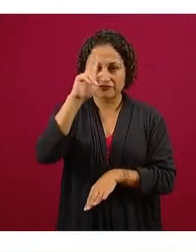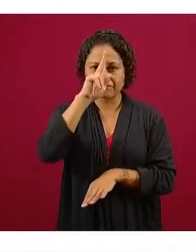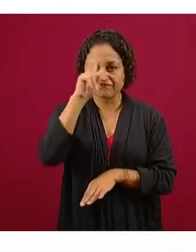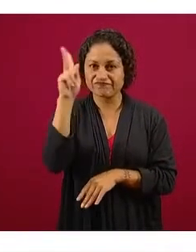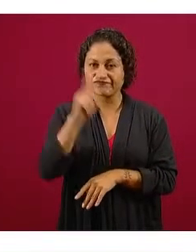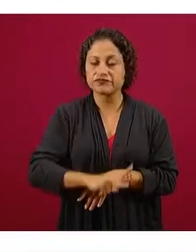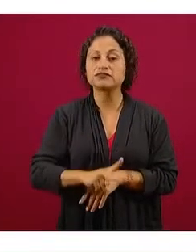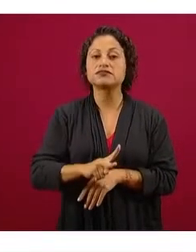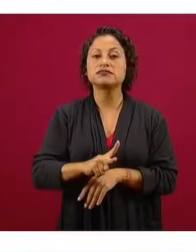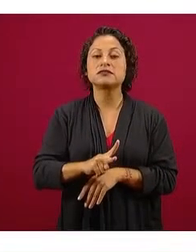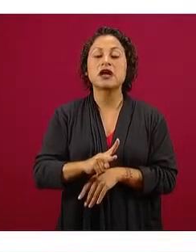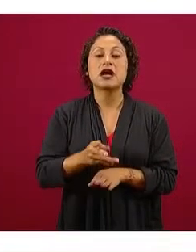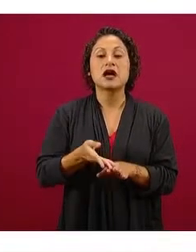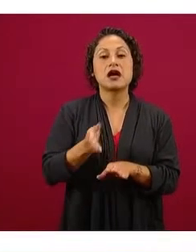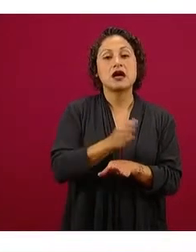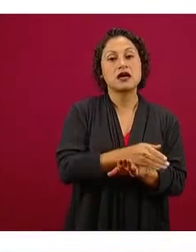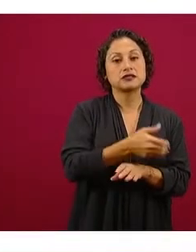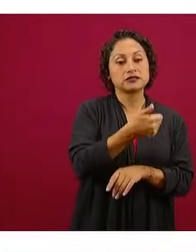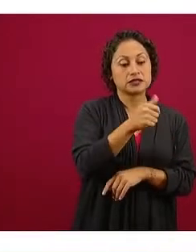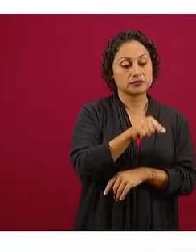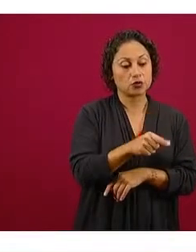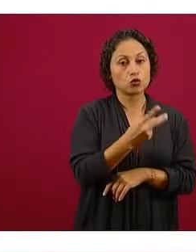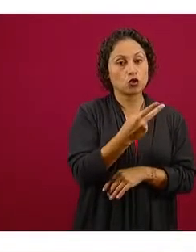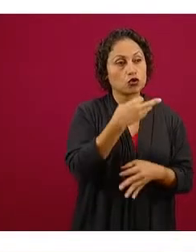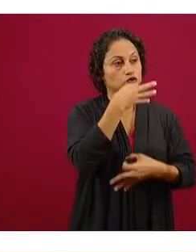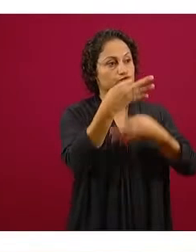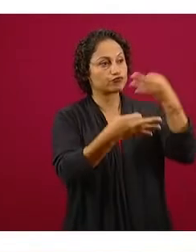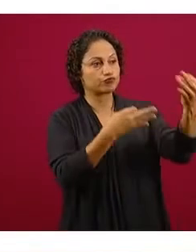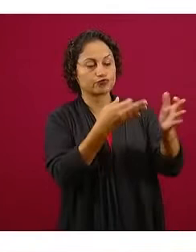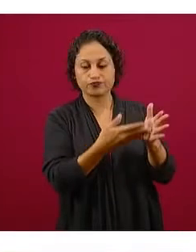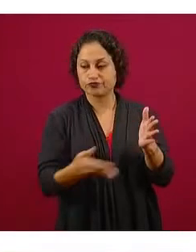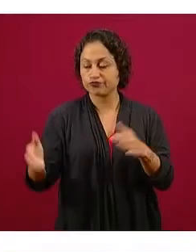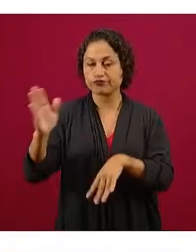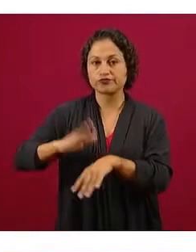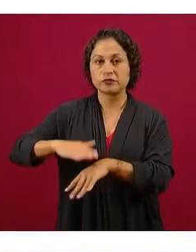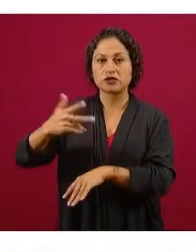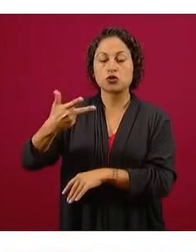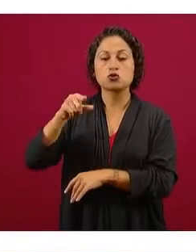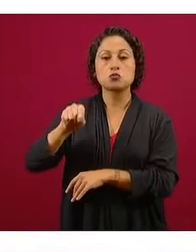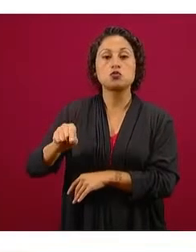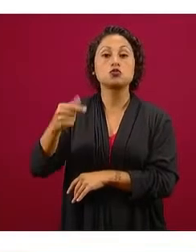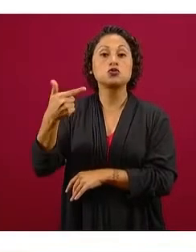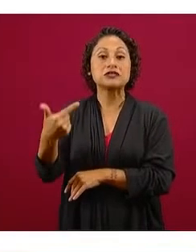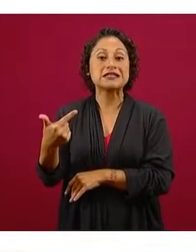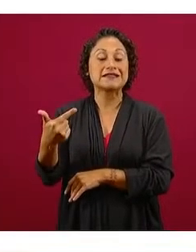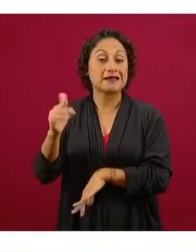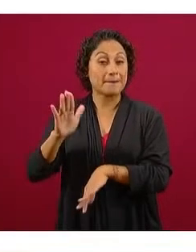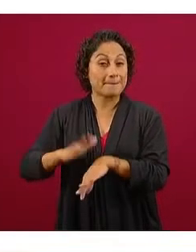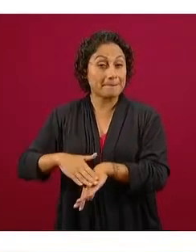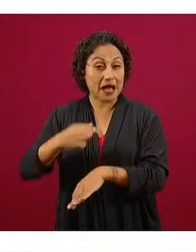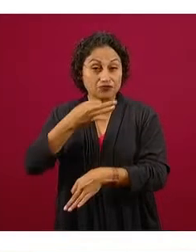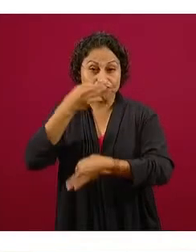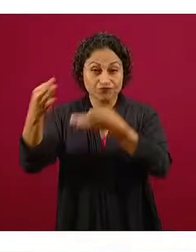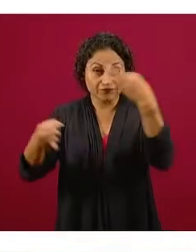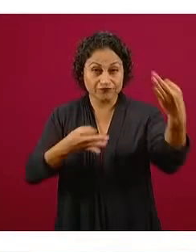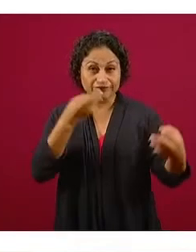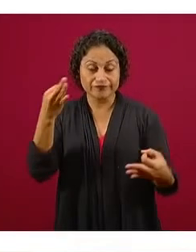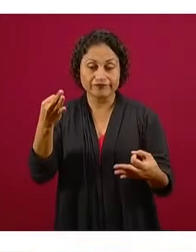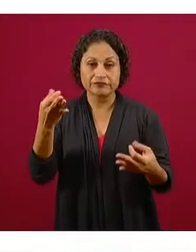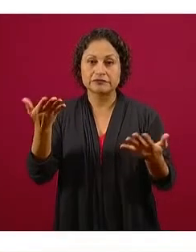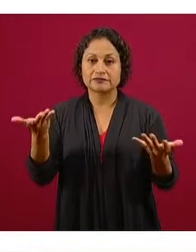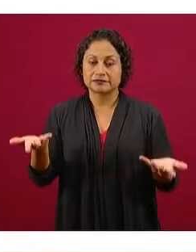al pasar de 6.2 notas a 8.7 notas, coincidentemente con